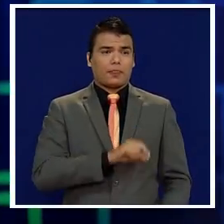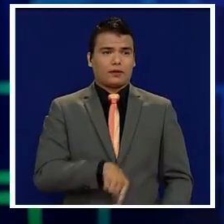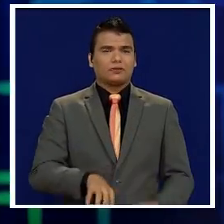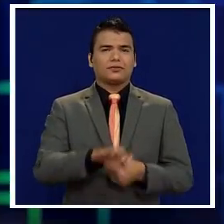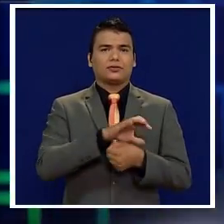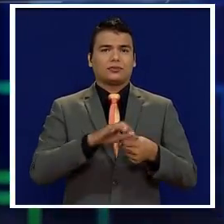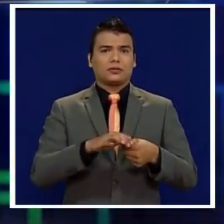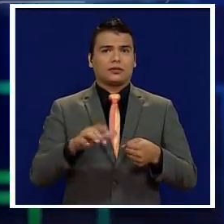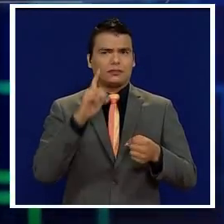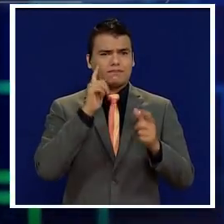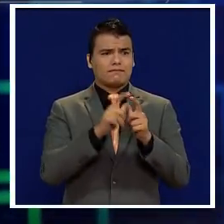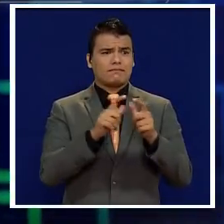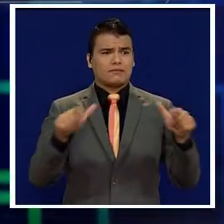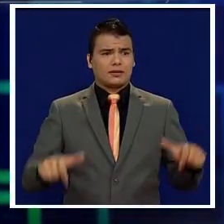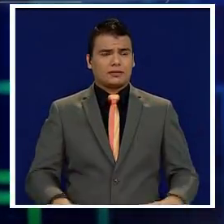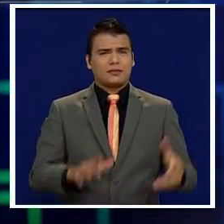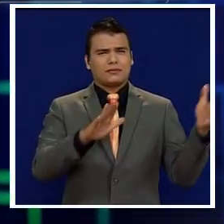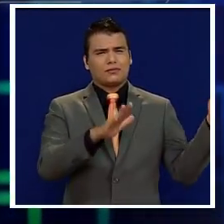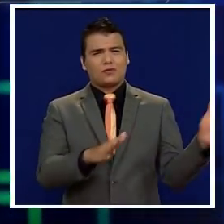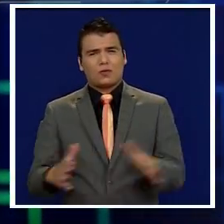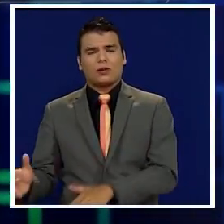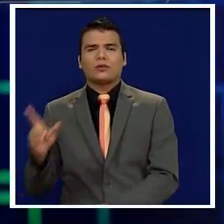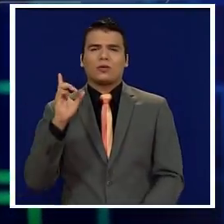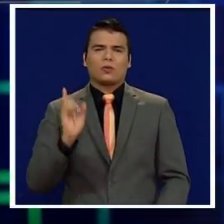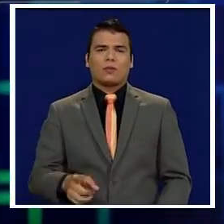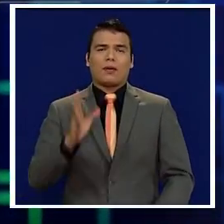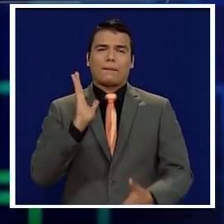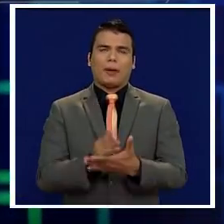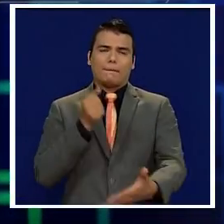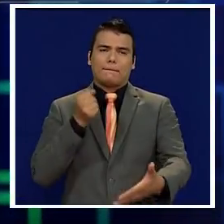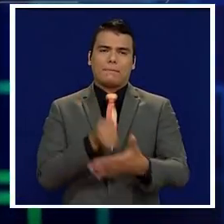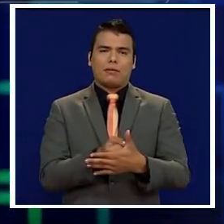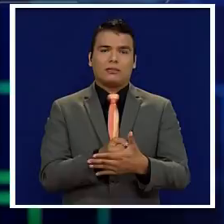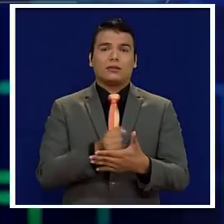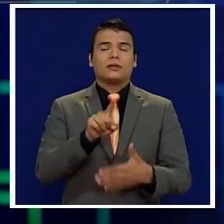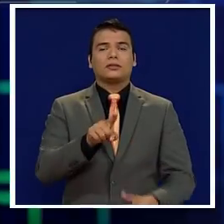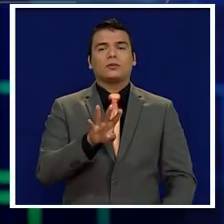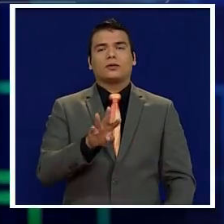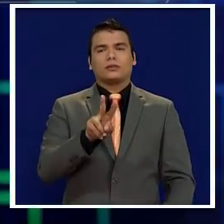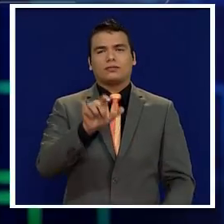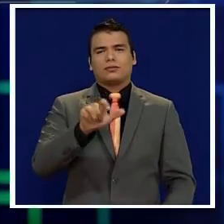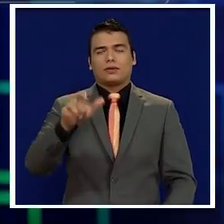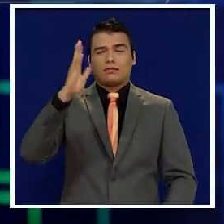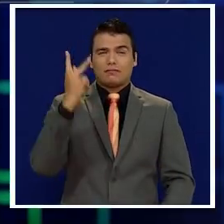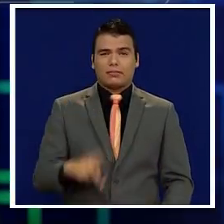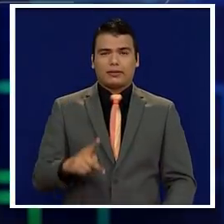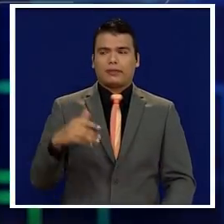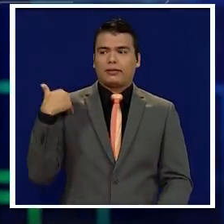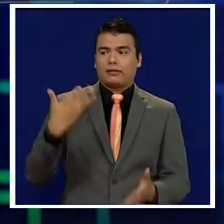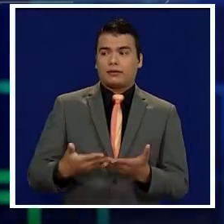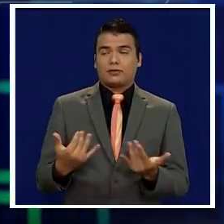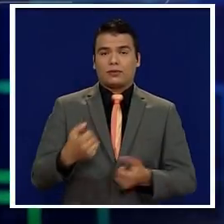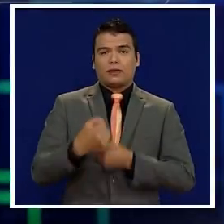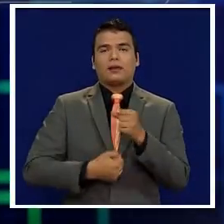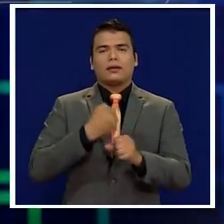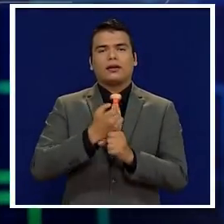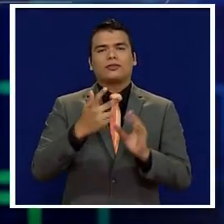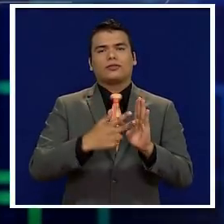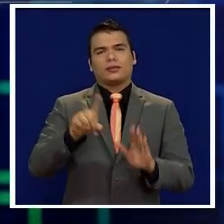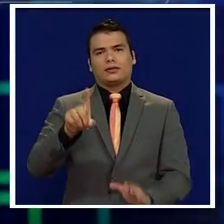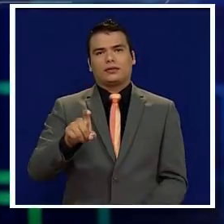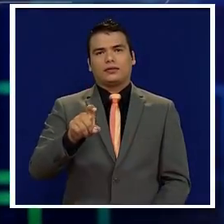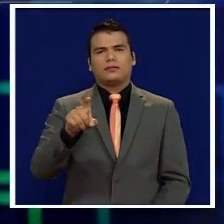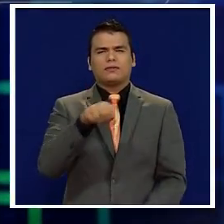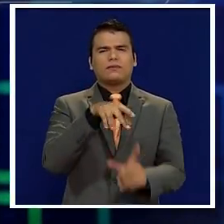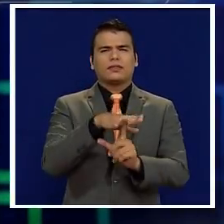país con los mayores índices de muertes en accidentes de tránsito, 142 casos este año hasta la fecha. Especialmente los afectados